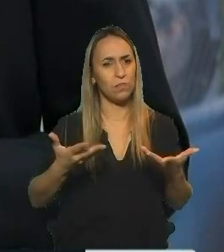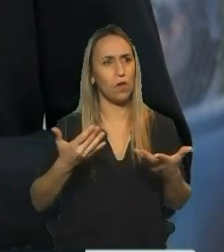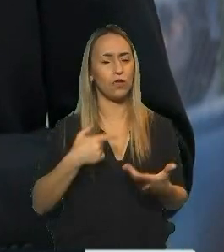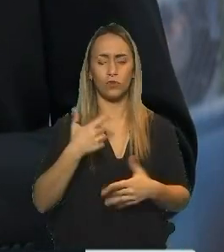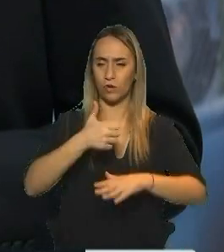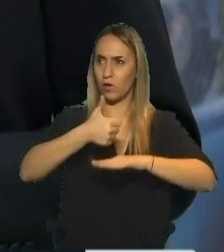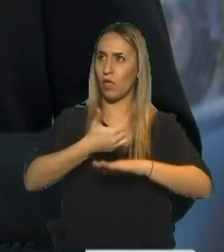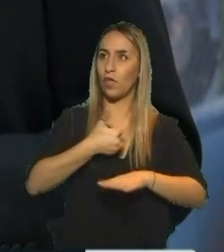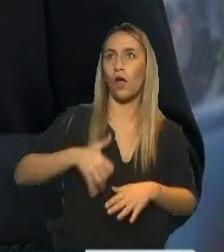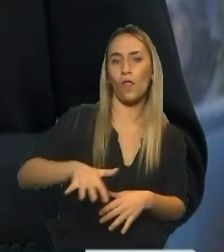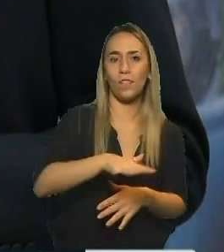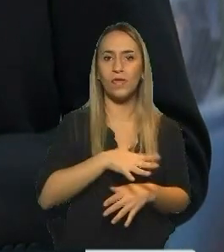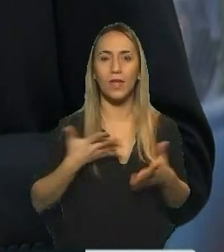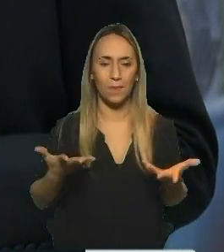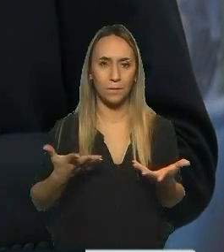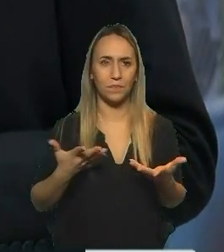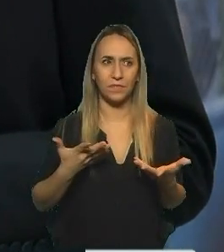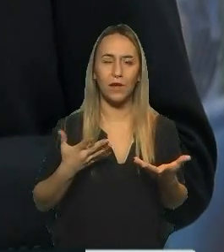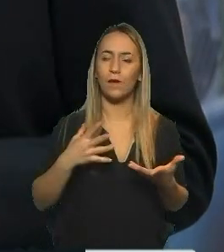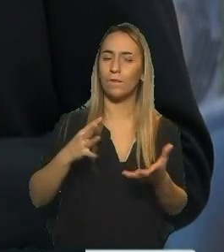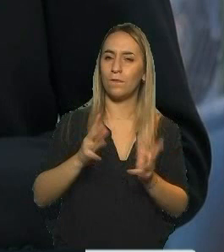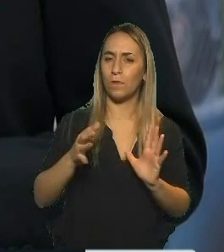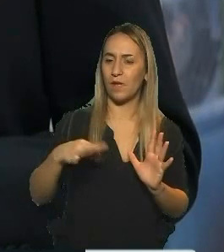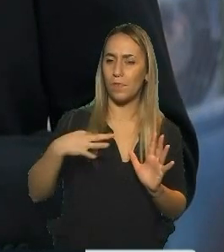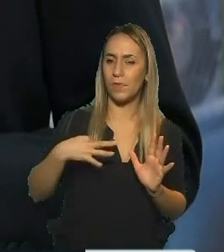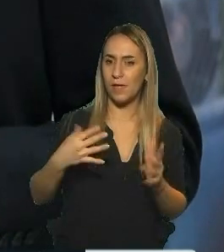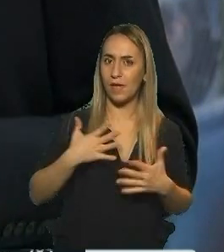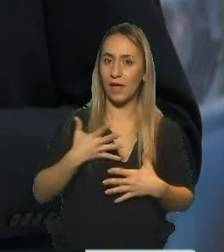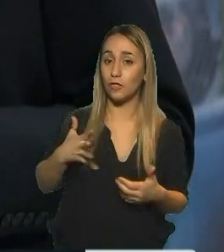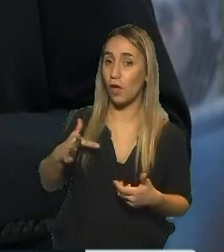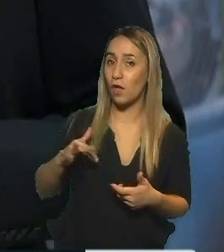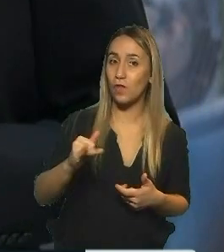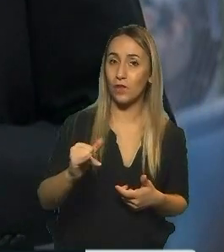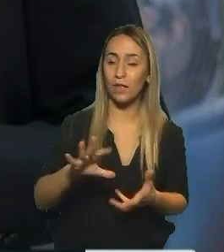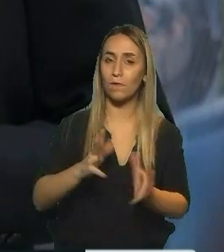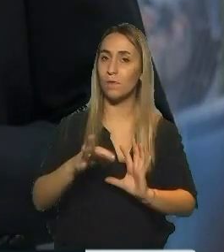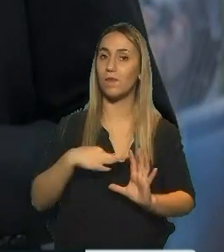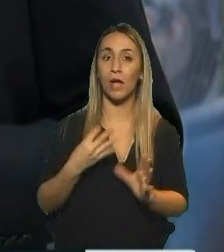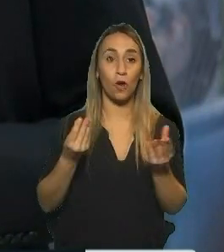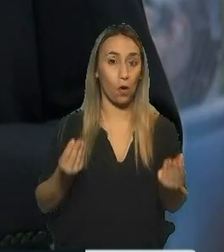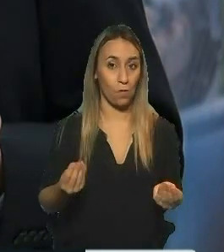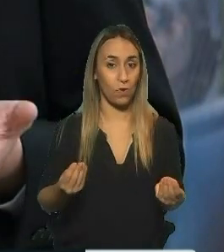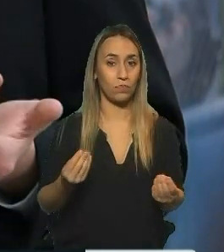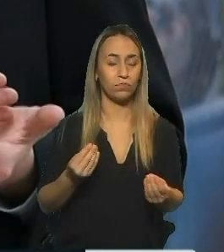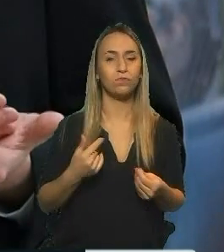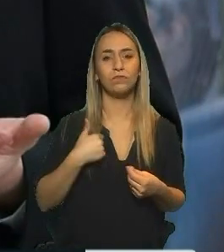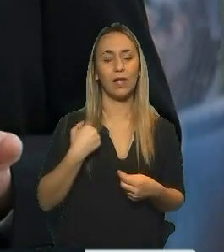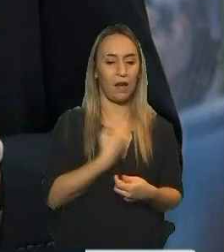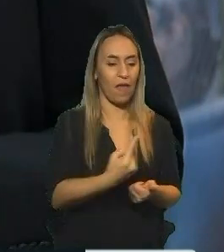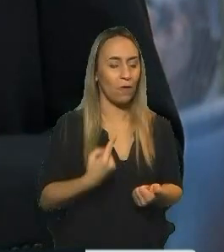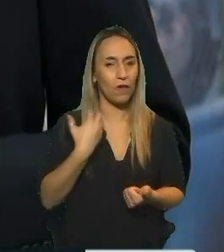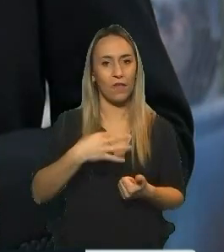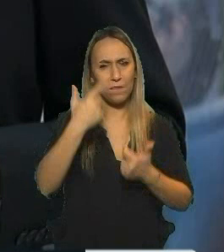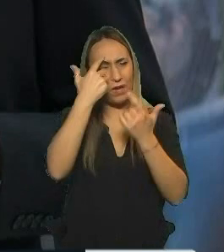estamos? ¿Cómo estamos viviendo nuestro día a día? Reflexionamos acerca de lo que nos